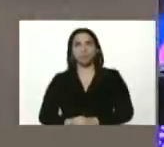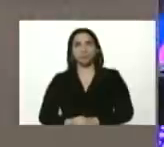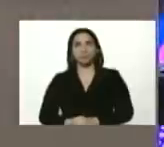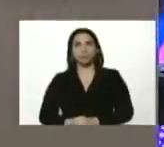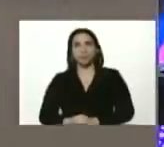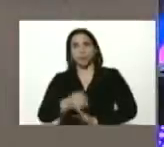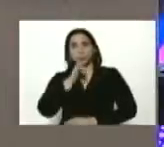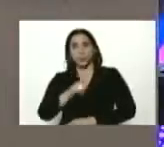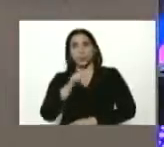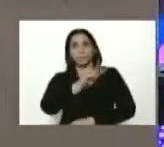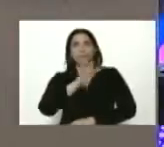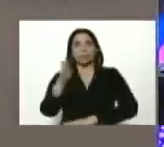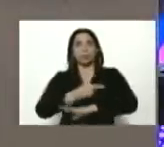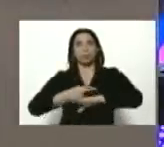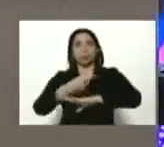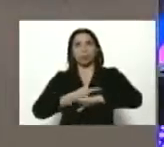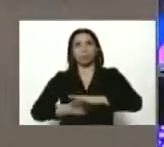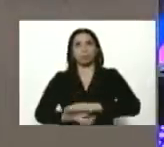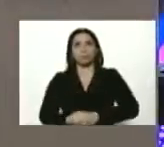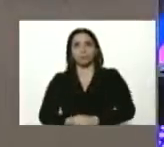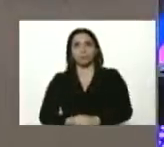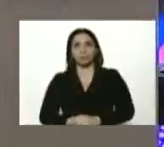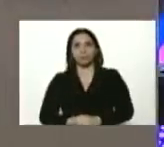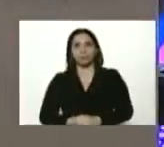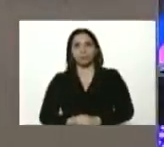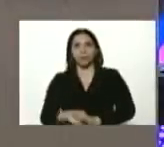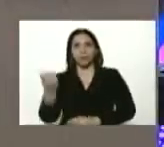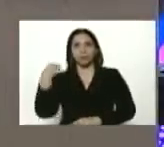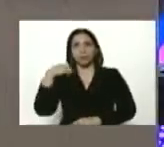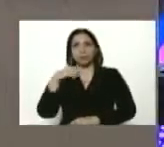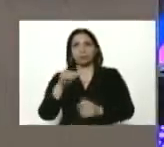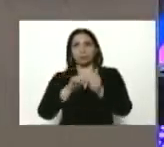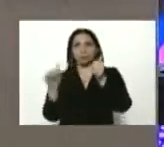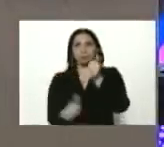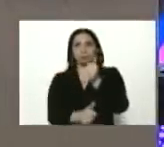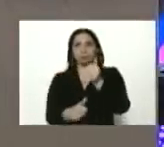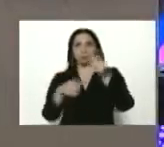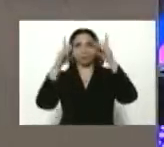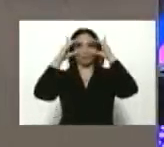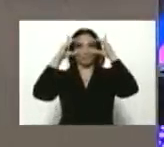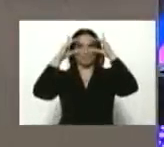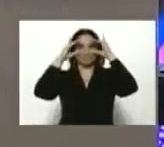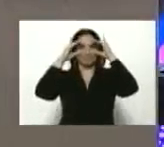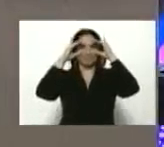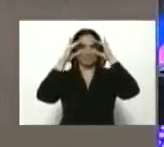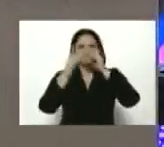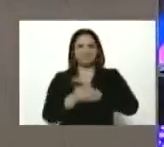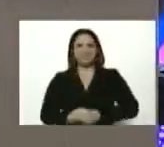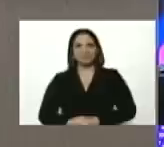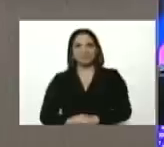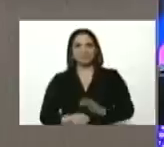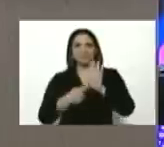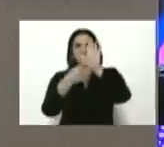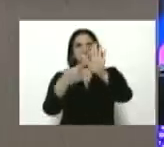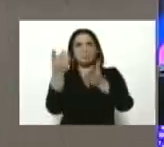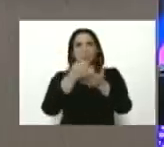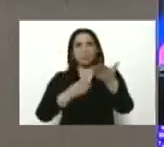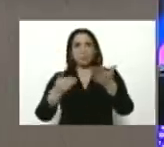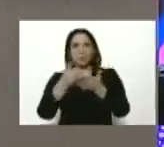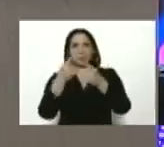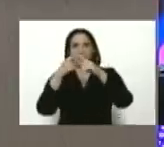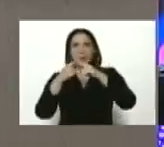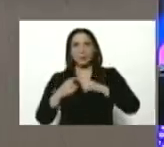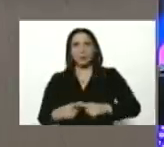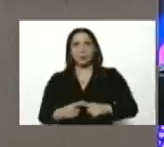de 24 horas, ayer la vicepresidenta ejecutiva del Delcy Rodríguez presentó unos mapas y unas cifras